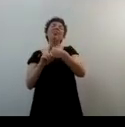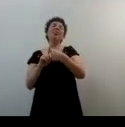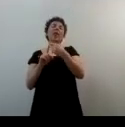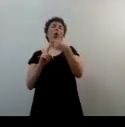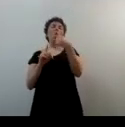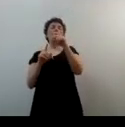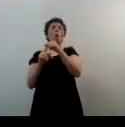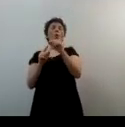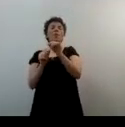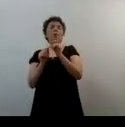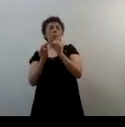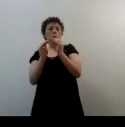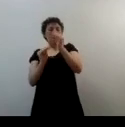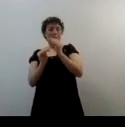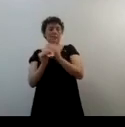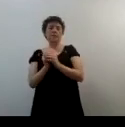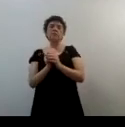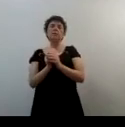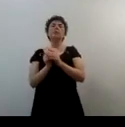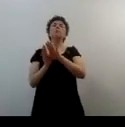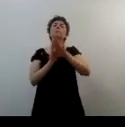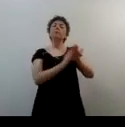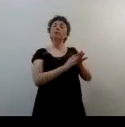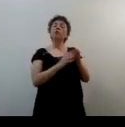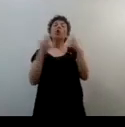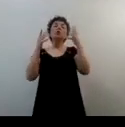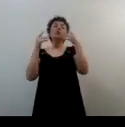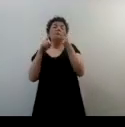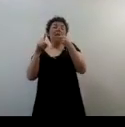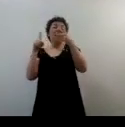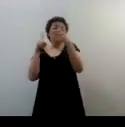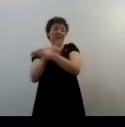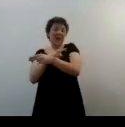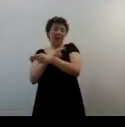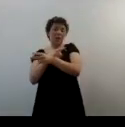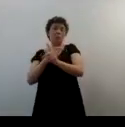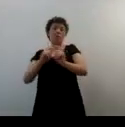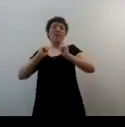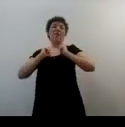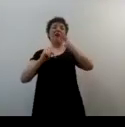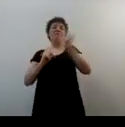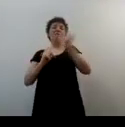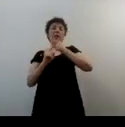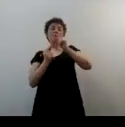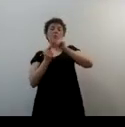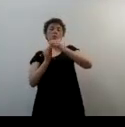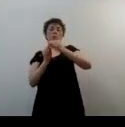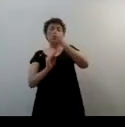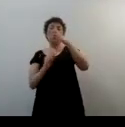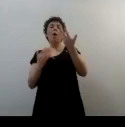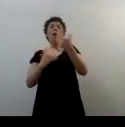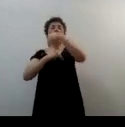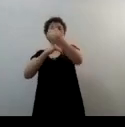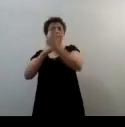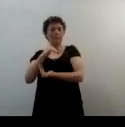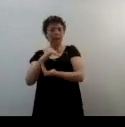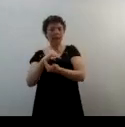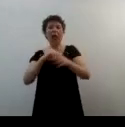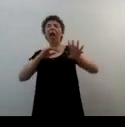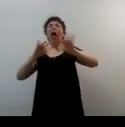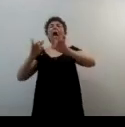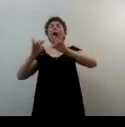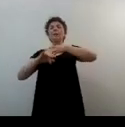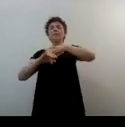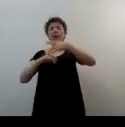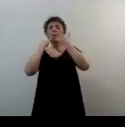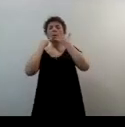evitar, porque es lo que más afecta a esas subidas de glucosa, es el pan blanco, las harinas refinadas, la pasta blanca, el